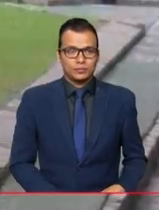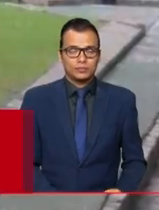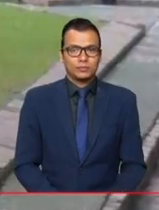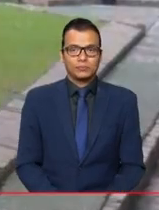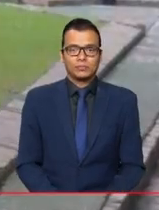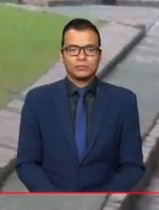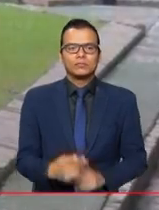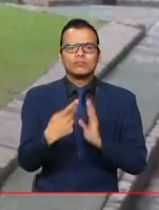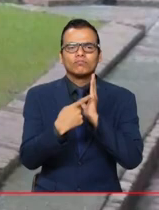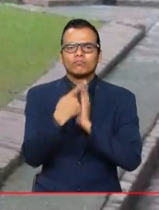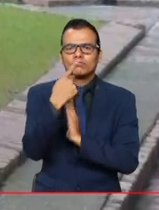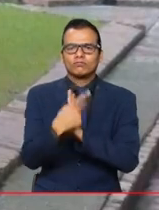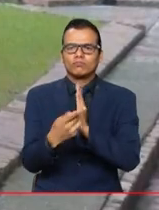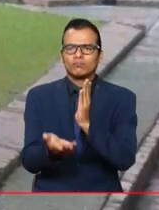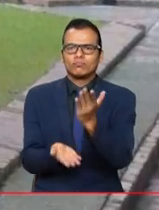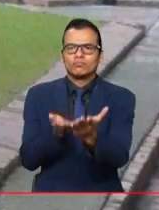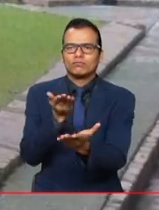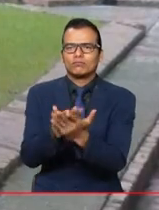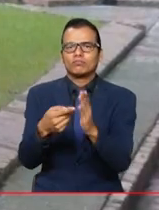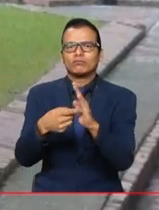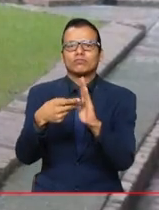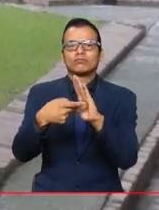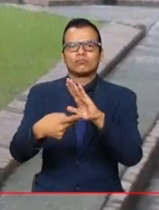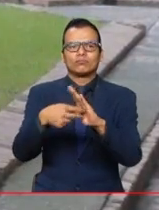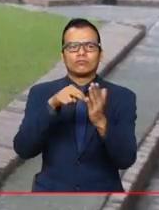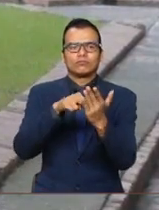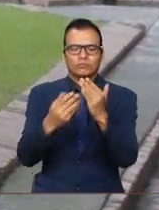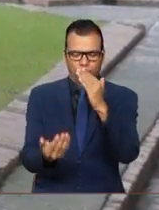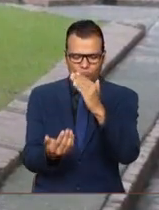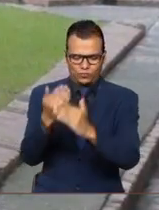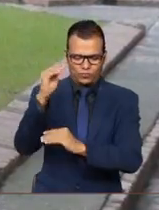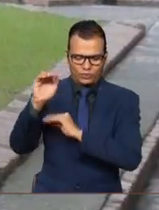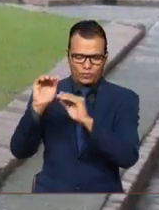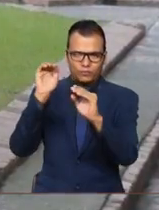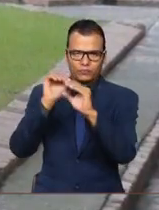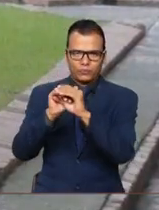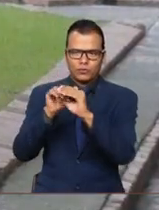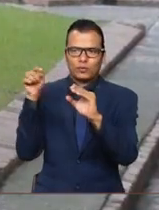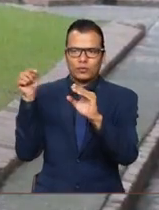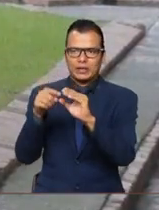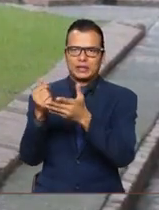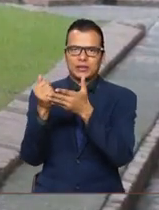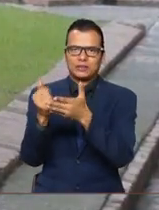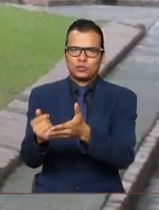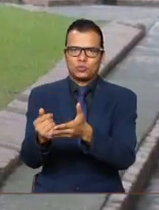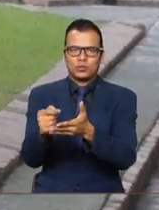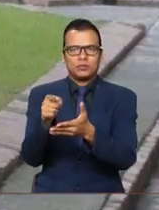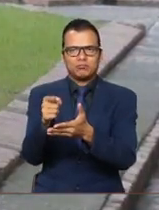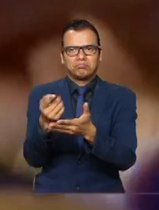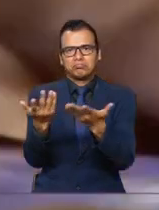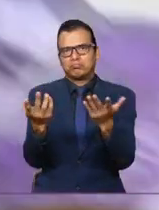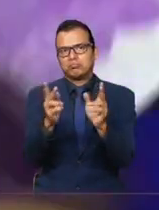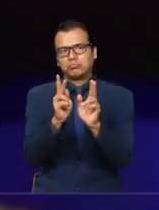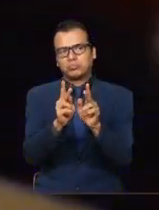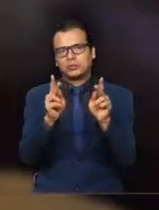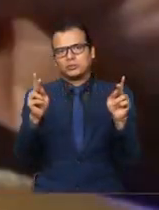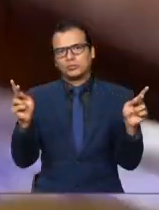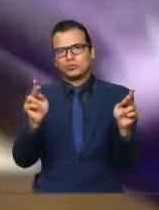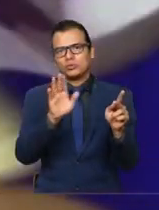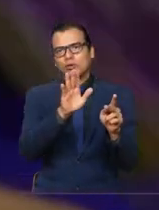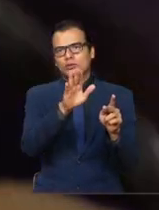Este proyecto consiste en la creación de un fondo que va a permitir trabajar para que se